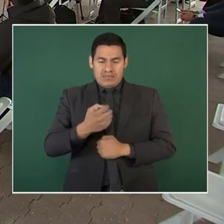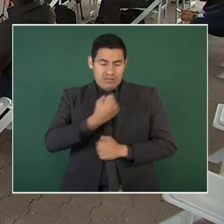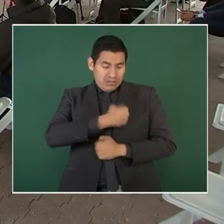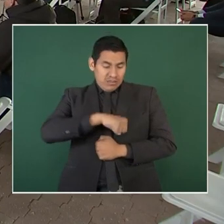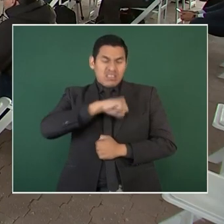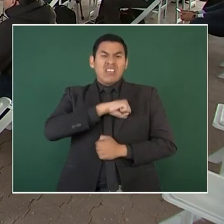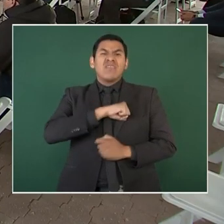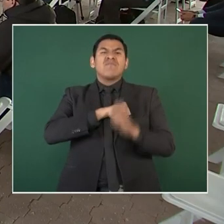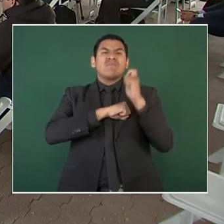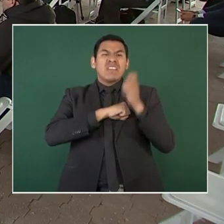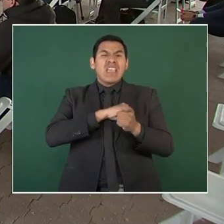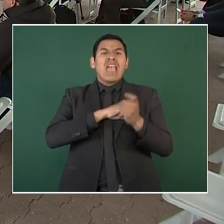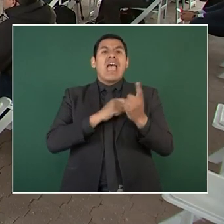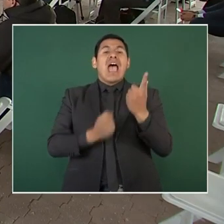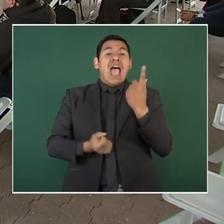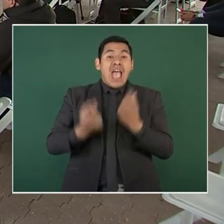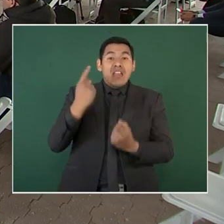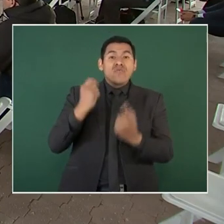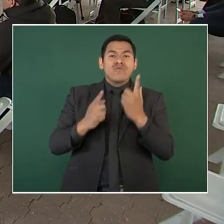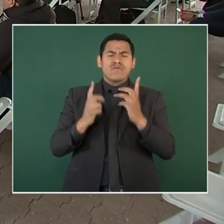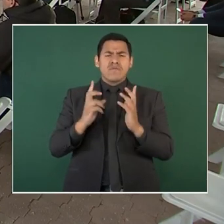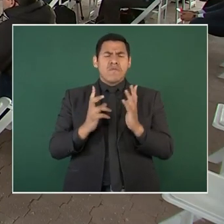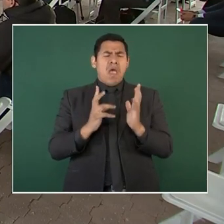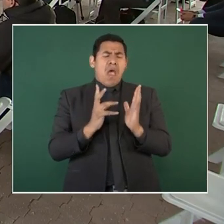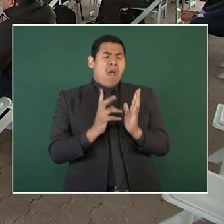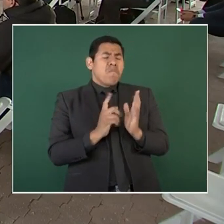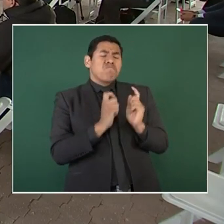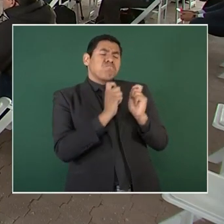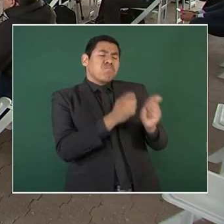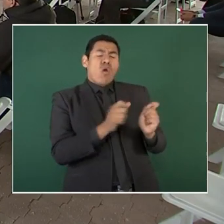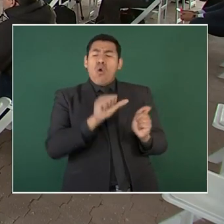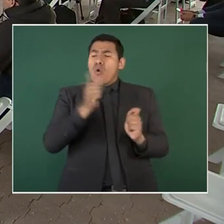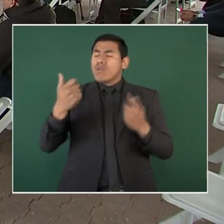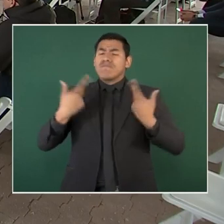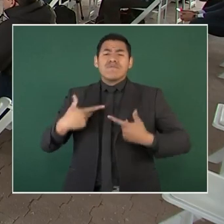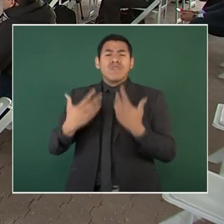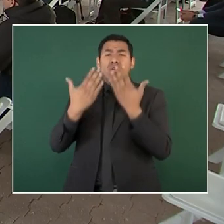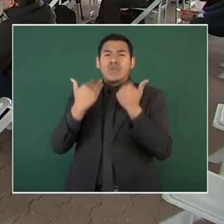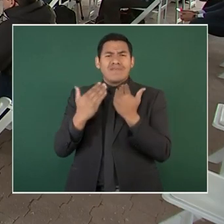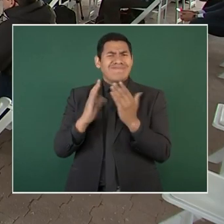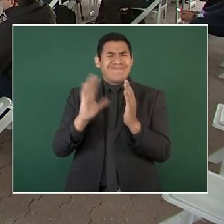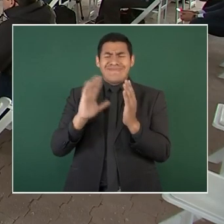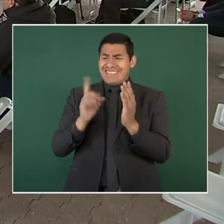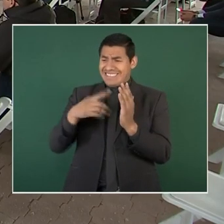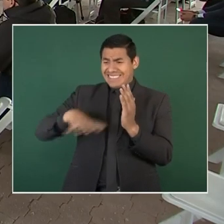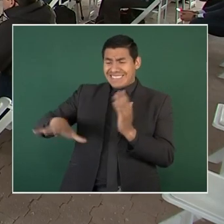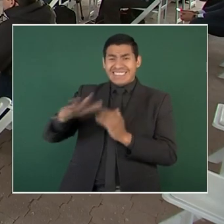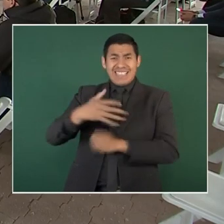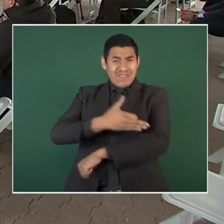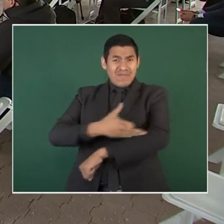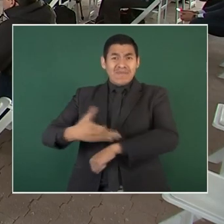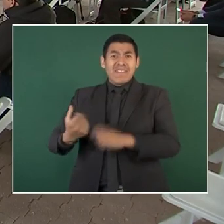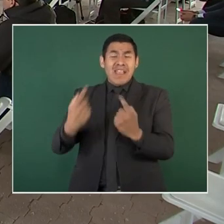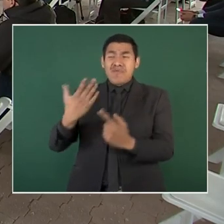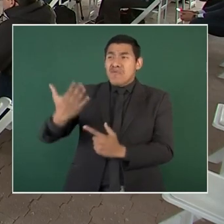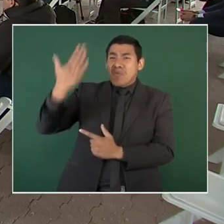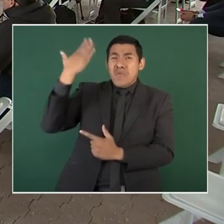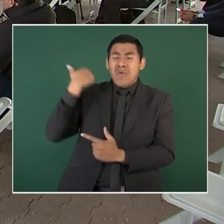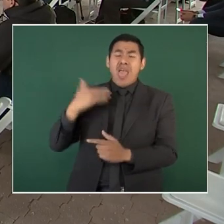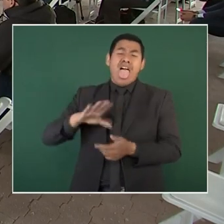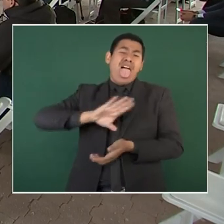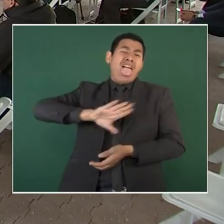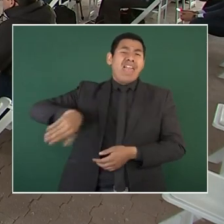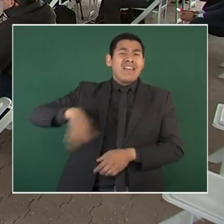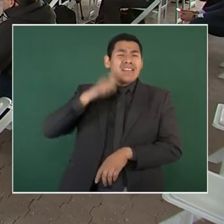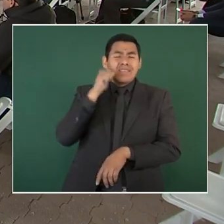ser letra muerta para materializarse en la vida de millones de familias que por años fueron relegadas. Hoy,